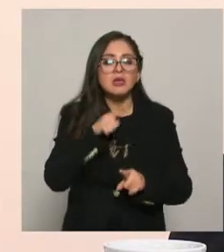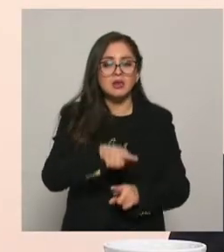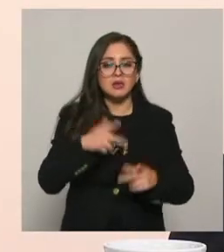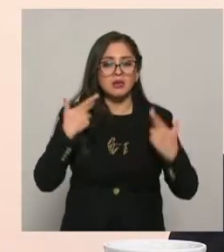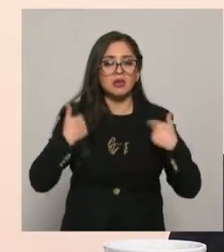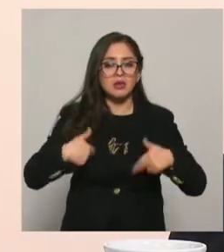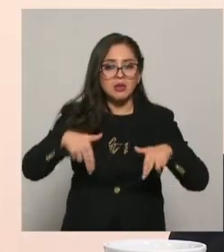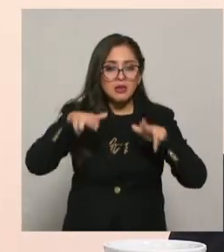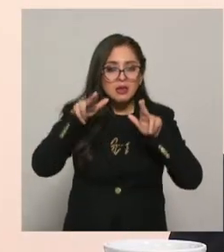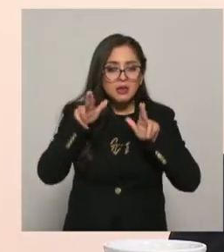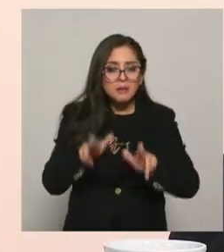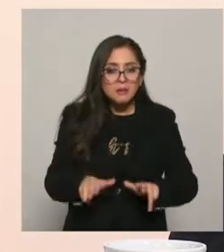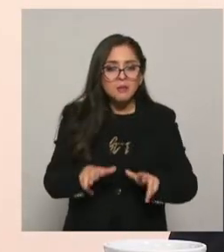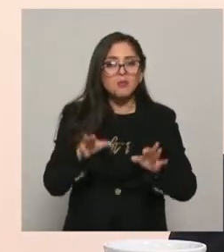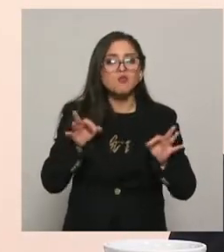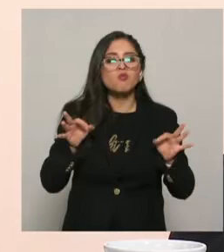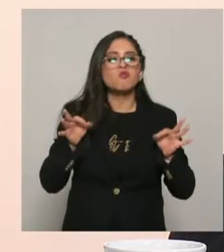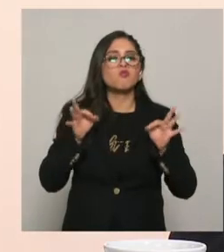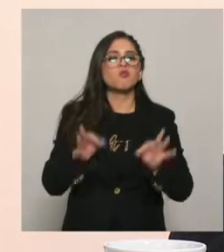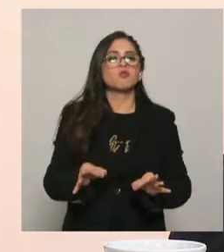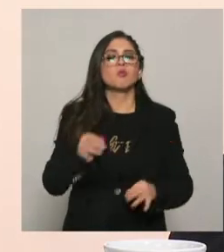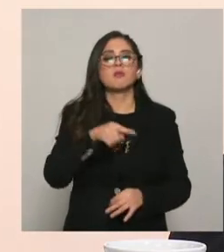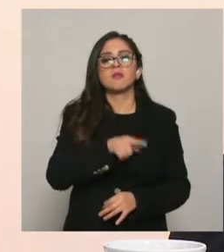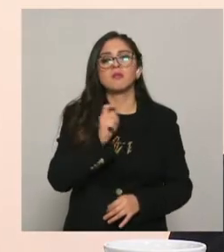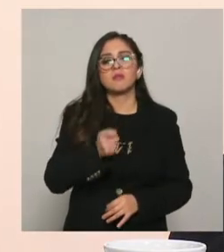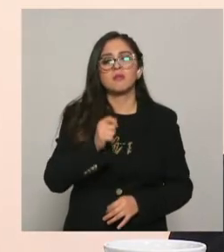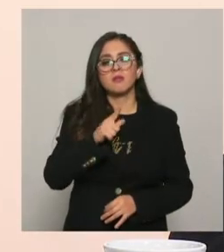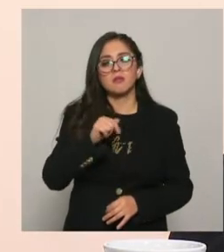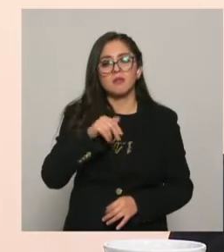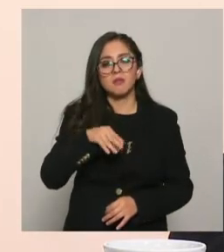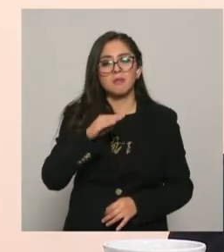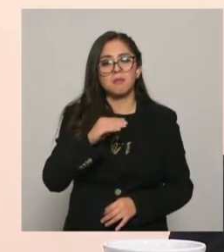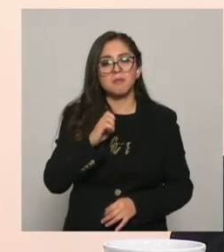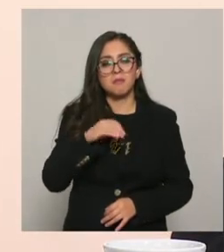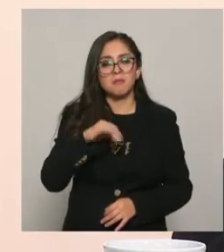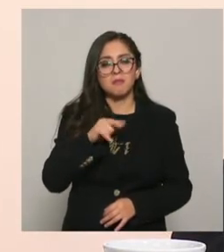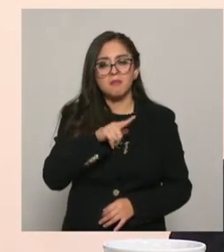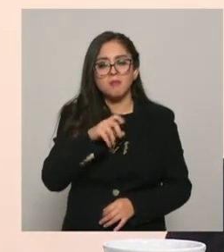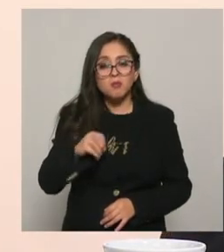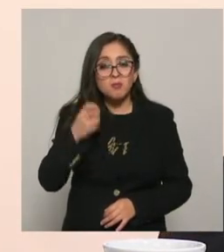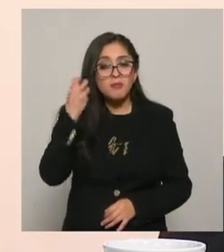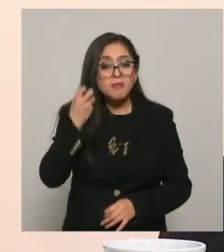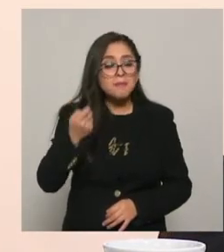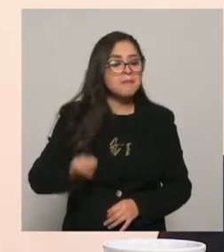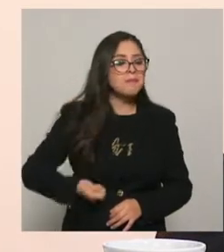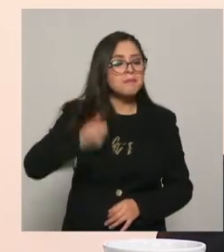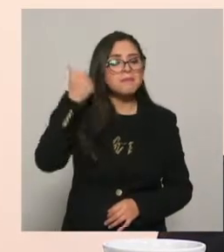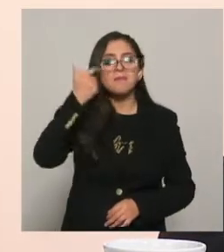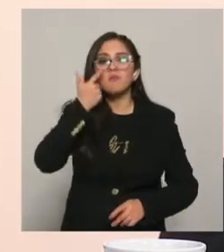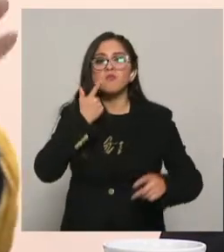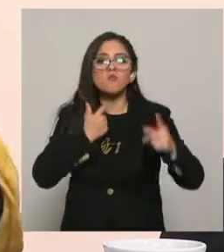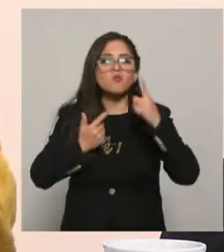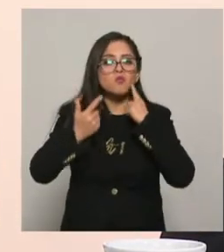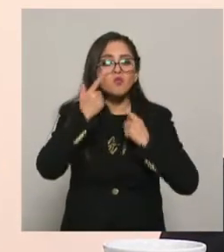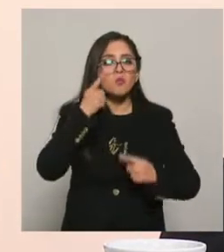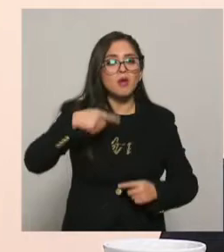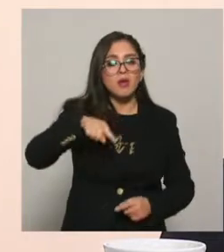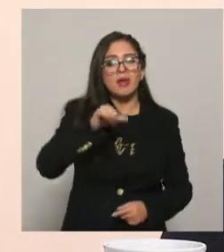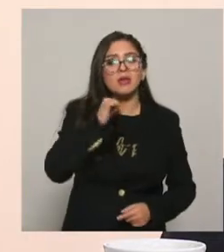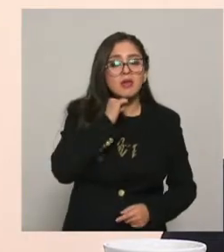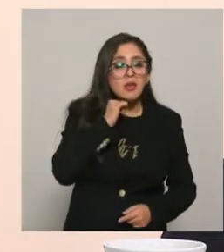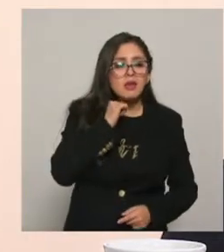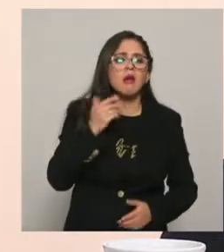representada magistralmente por Lía Membrillo. Fue la primera llorona de Azcapotzalco, ahora ya hay muchas.